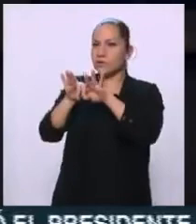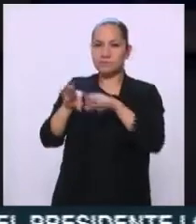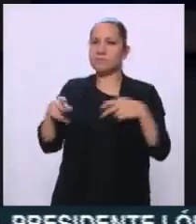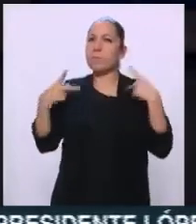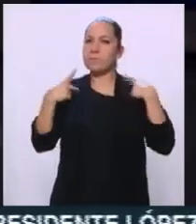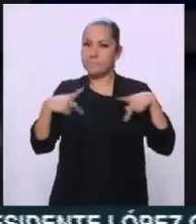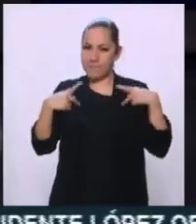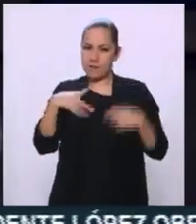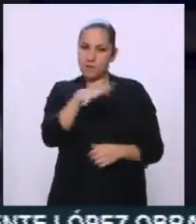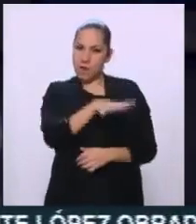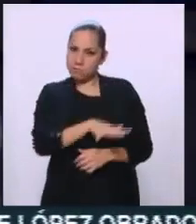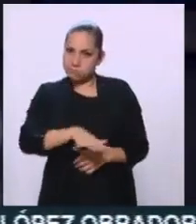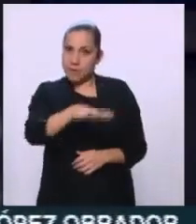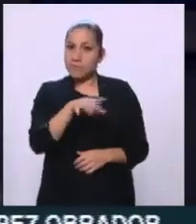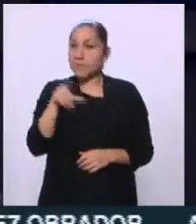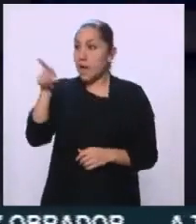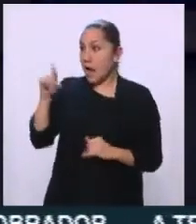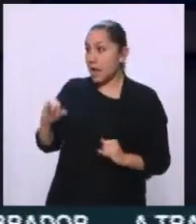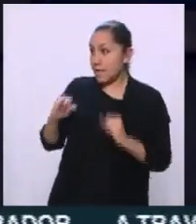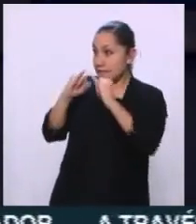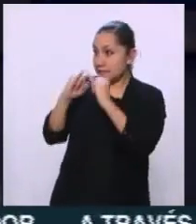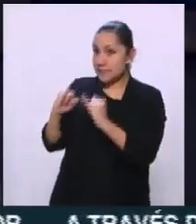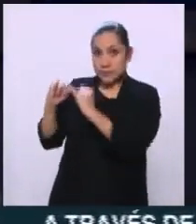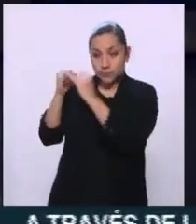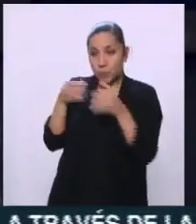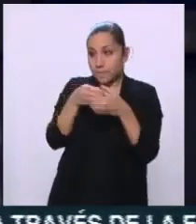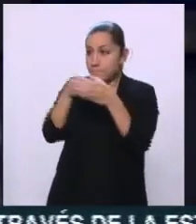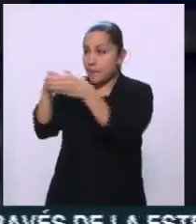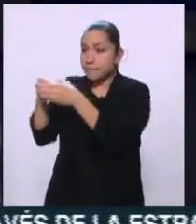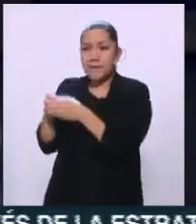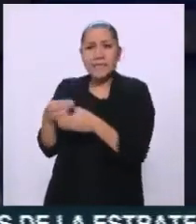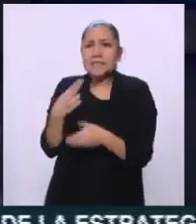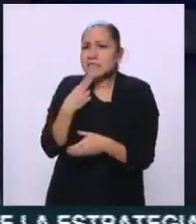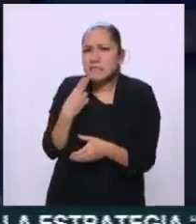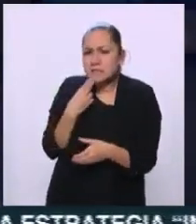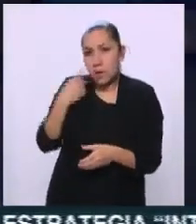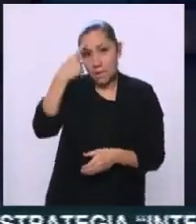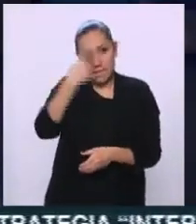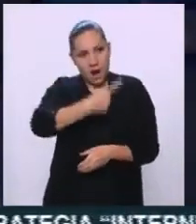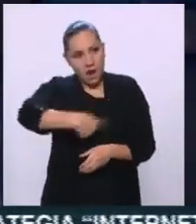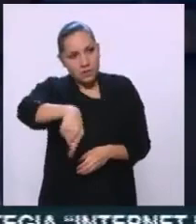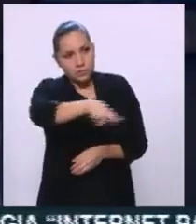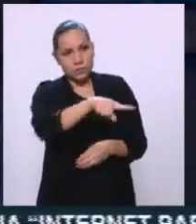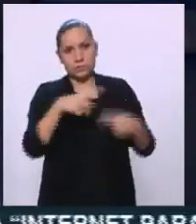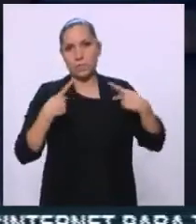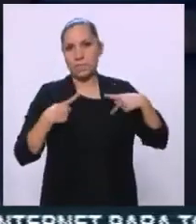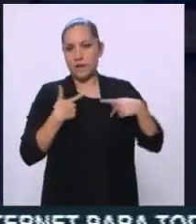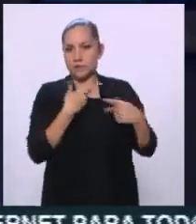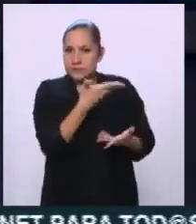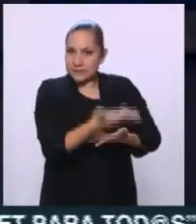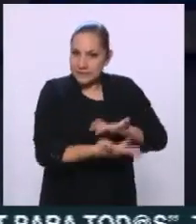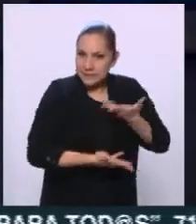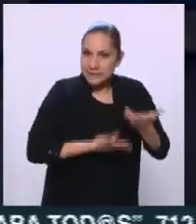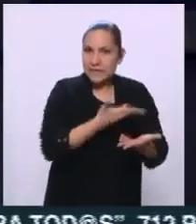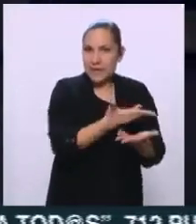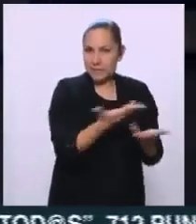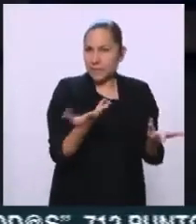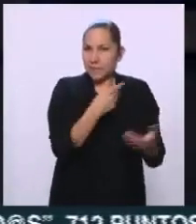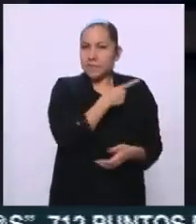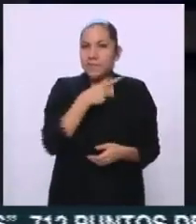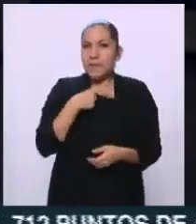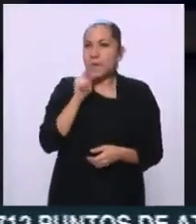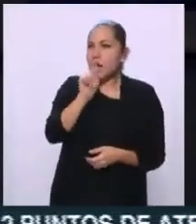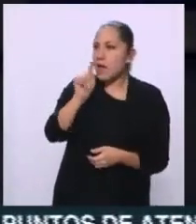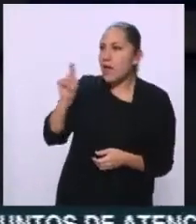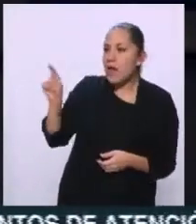instituciones deben estar al servicio de la gente, pues cambia, no solo se invierte la pirámide, ¿no? de por qué la acción pública, sino también de